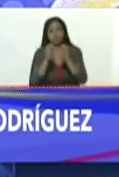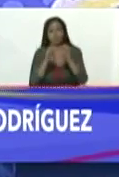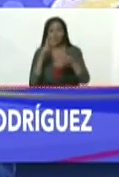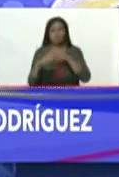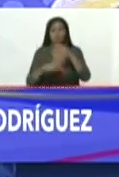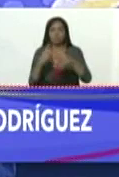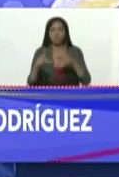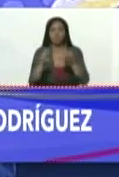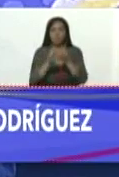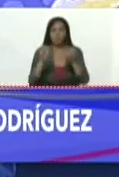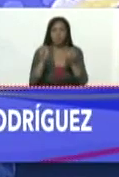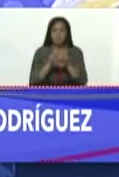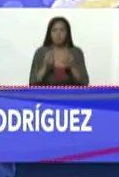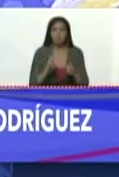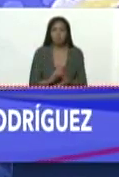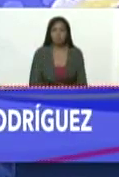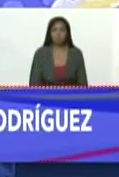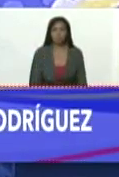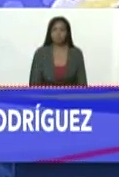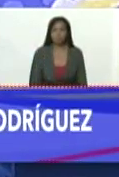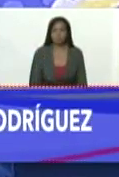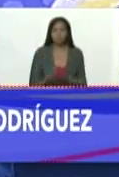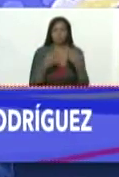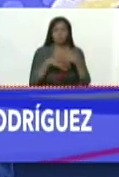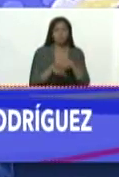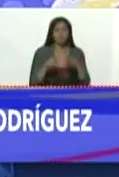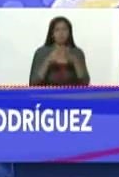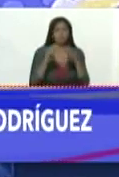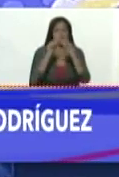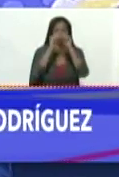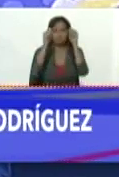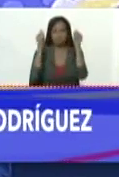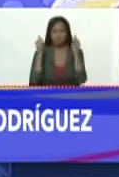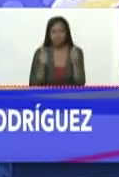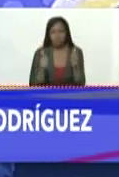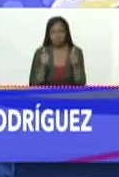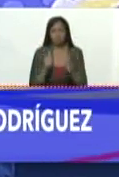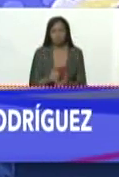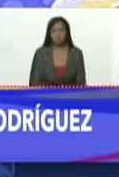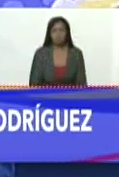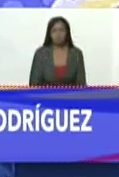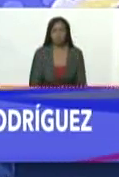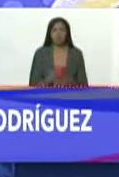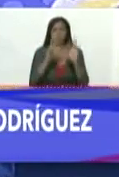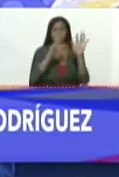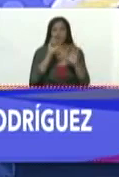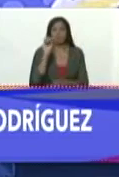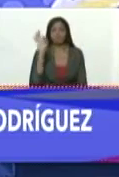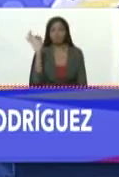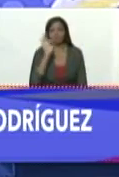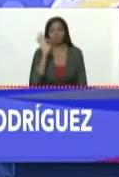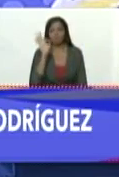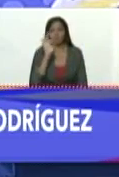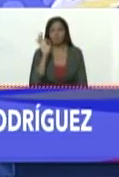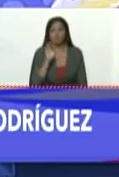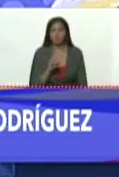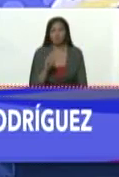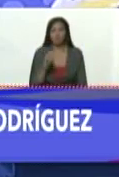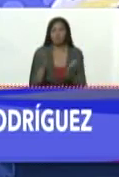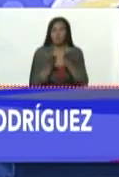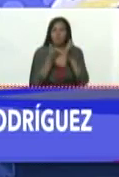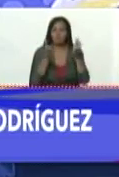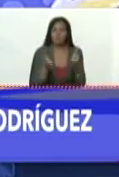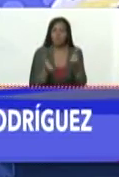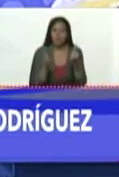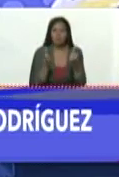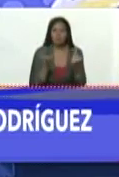proceso educativo, a través de todo el sistema. El 80% de los estudiantes